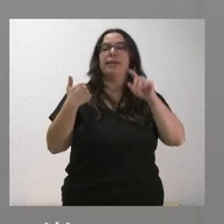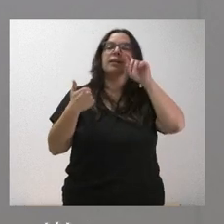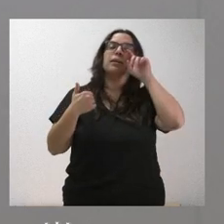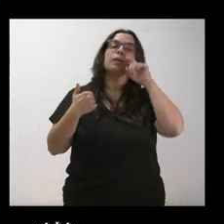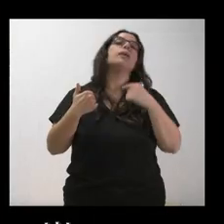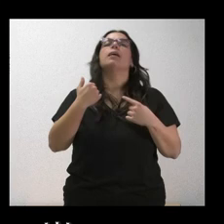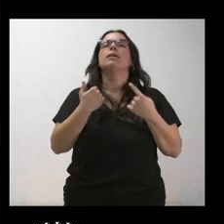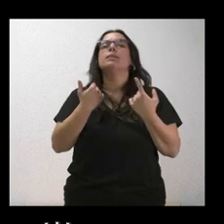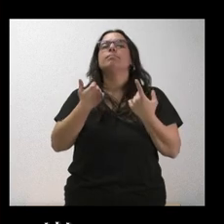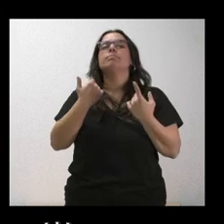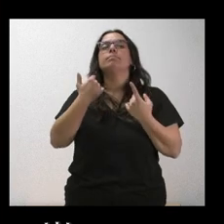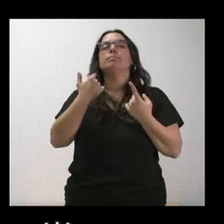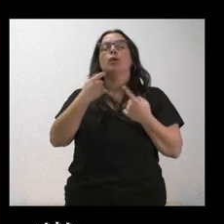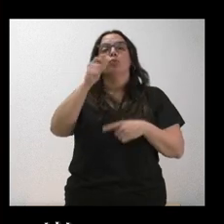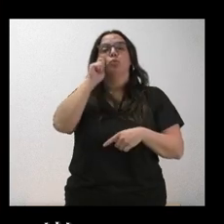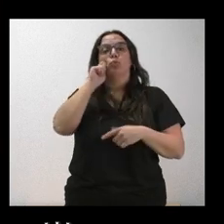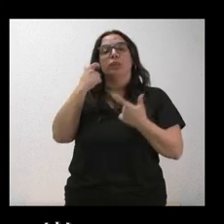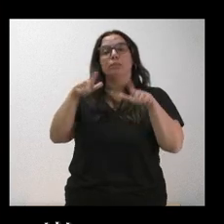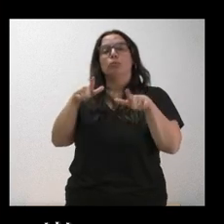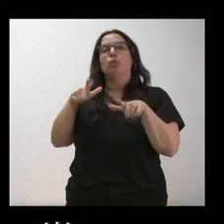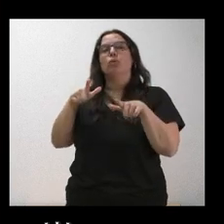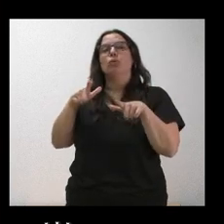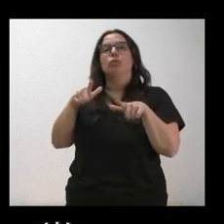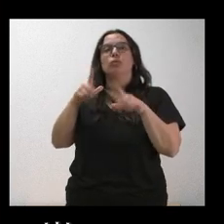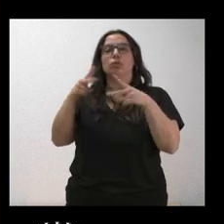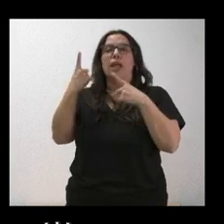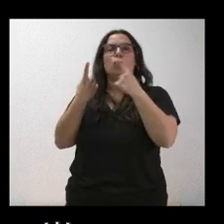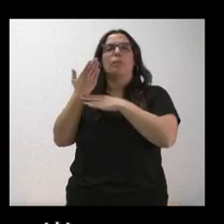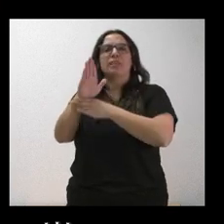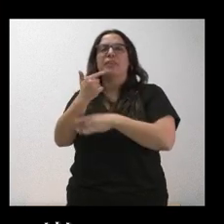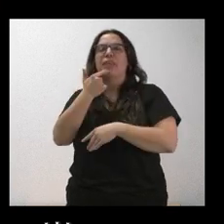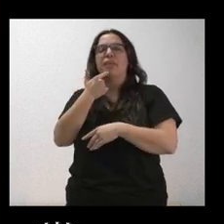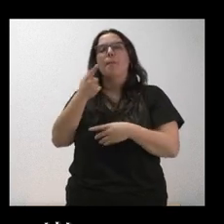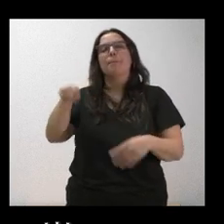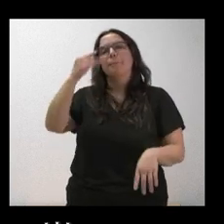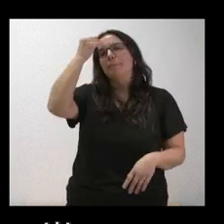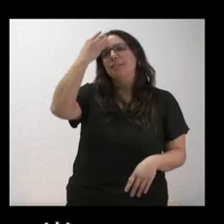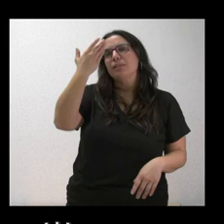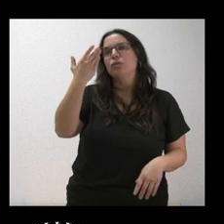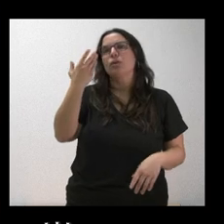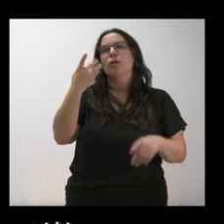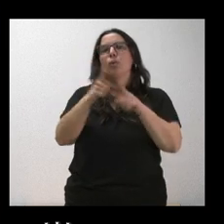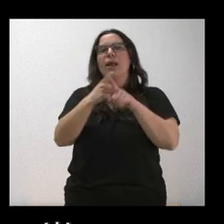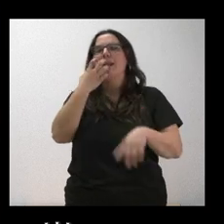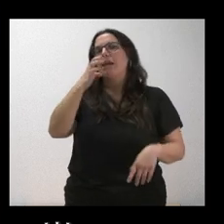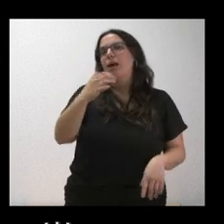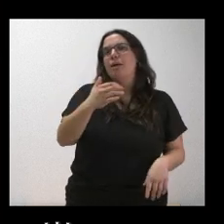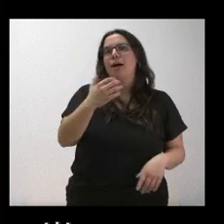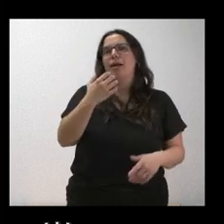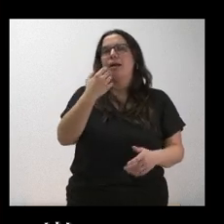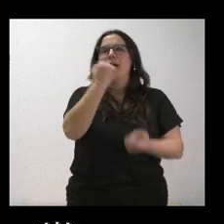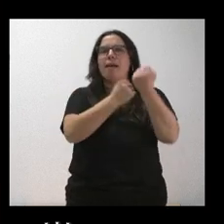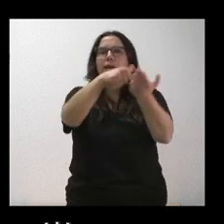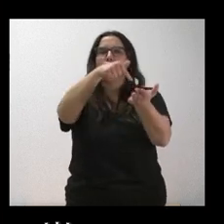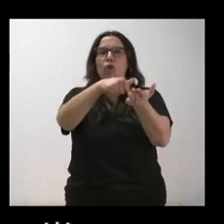del de de turismo de hostelería hablaba de que se planteaban la posibilidad de de hacer algún una reclamación económica por el